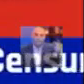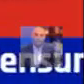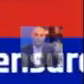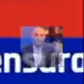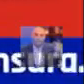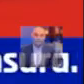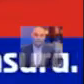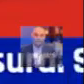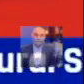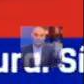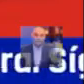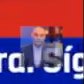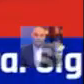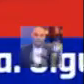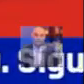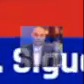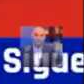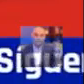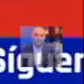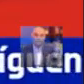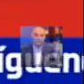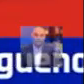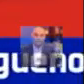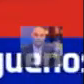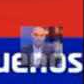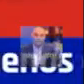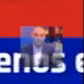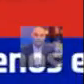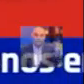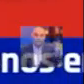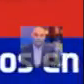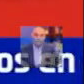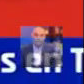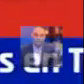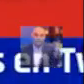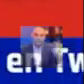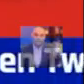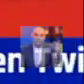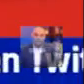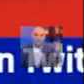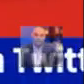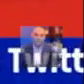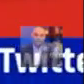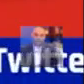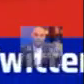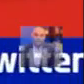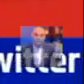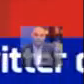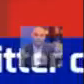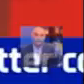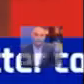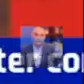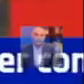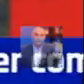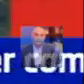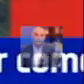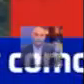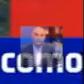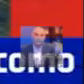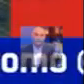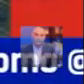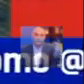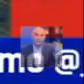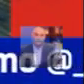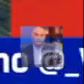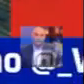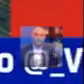preguntan por qué no critico a la Border Patrol después del horror contra los migrantes, ahora son los haitianos. Lo he hecho por años, esto es lo más